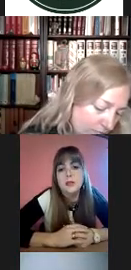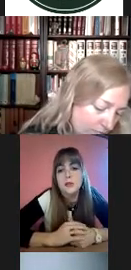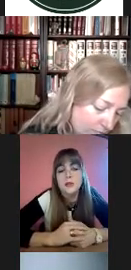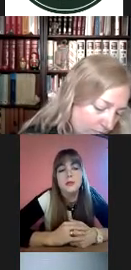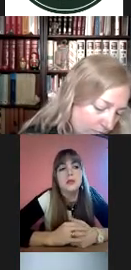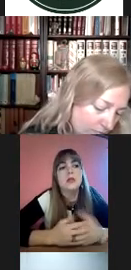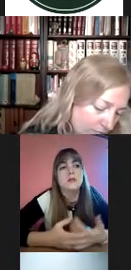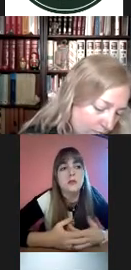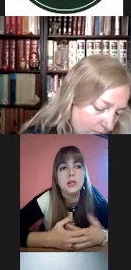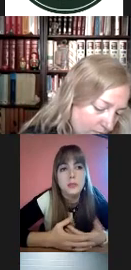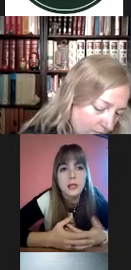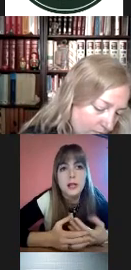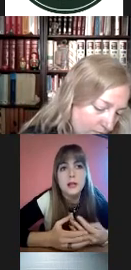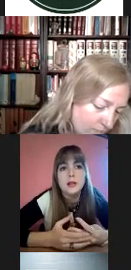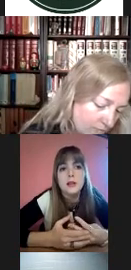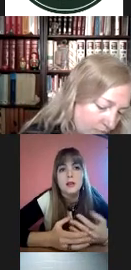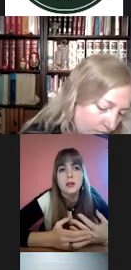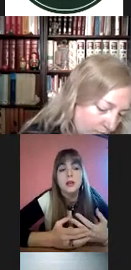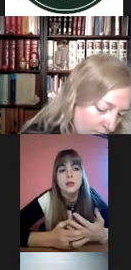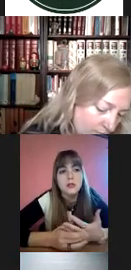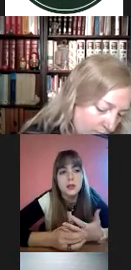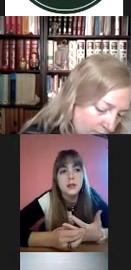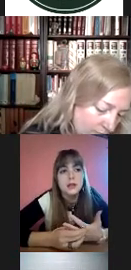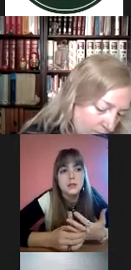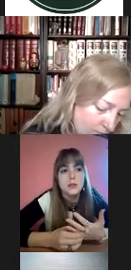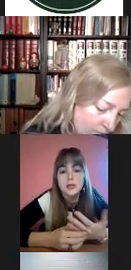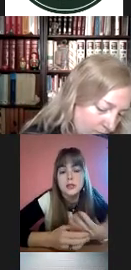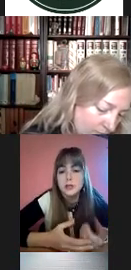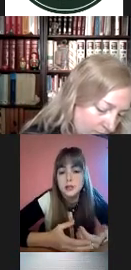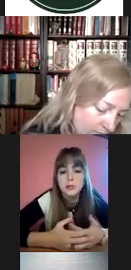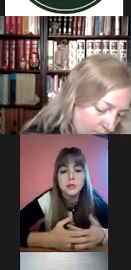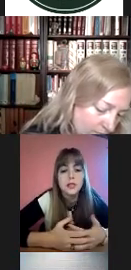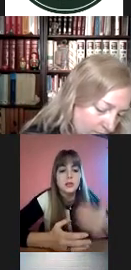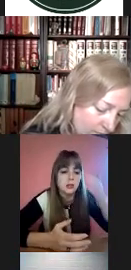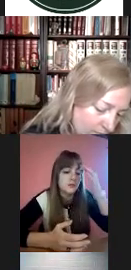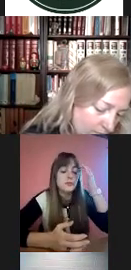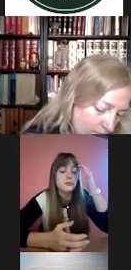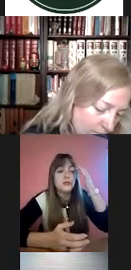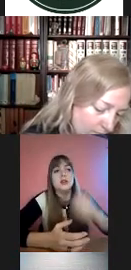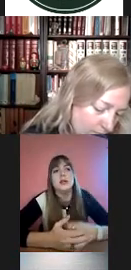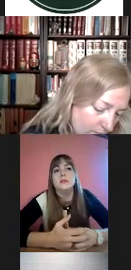Siempre decimos lo mismo, ¿no? Difundir, explicar, dar a conocer por qué es importante el proyecto.